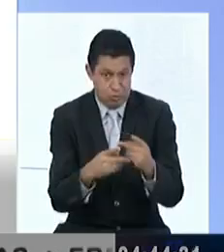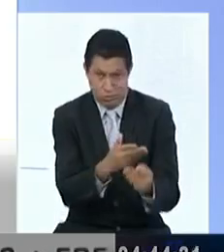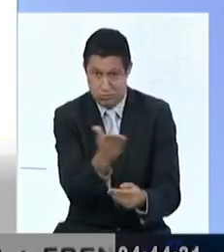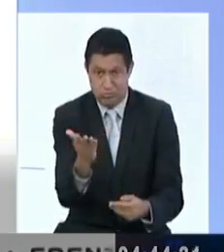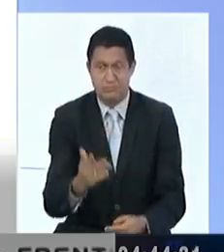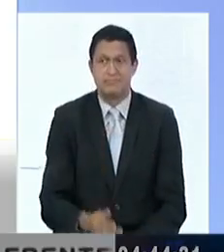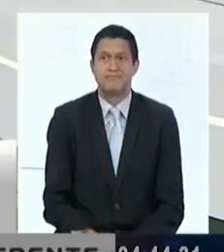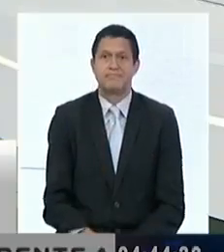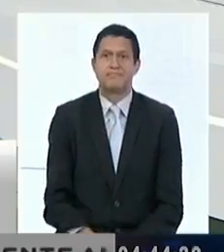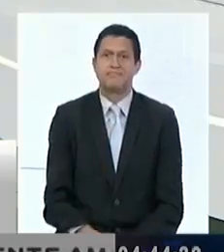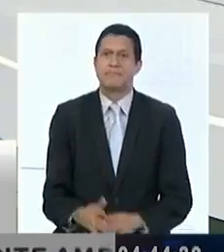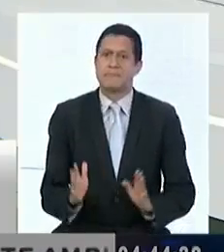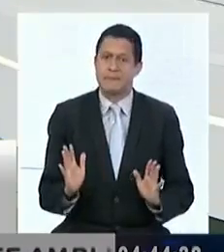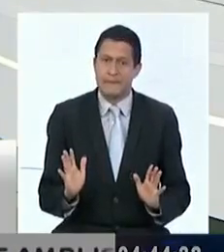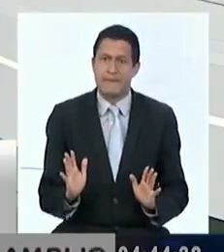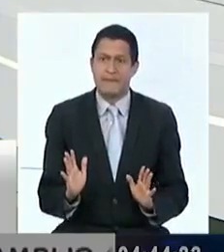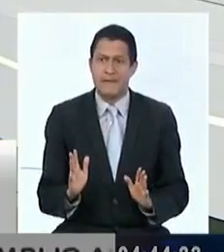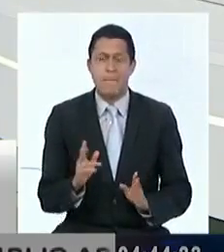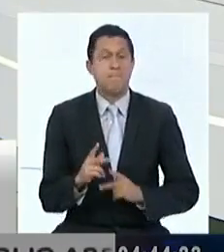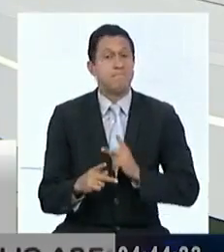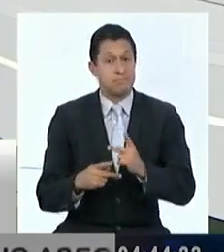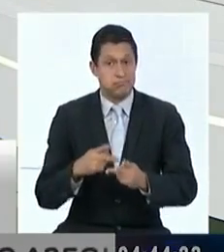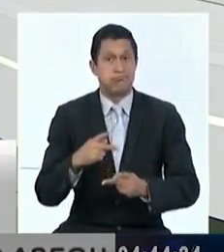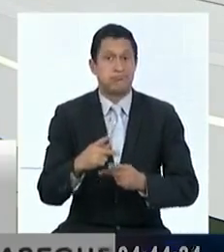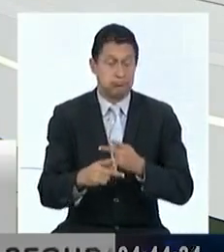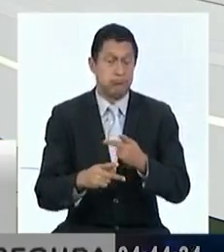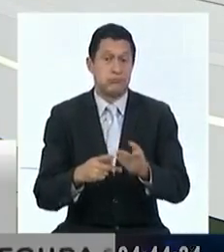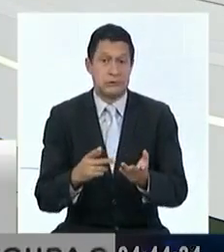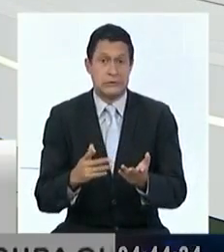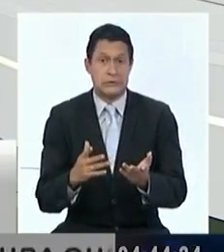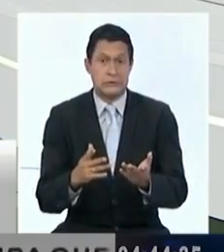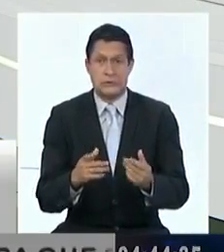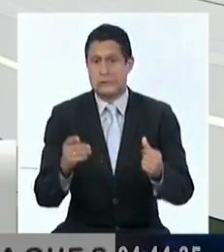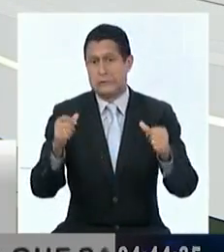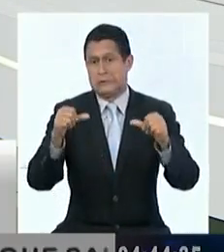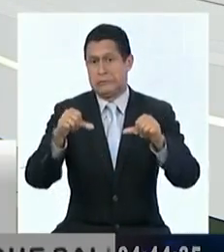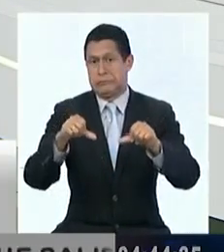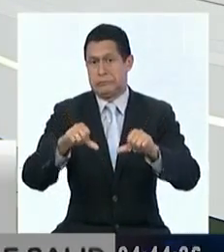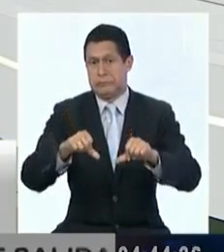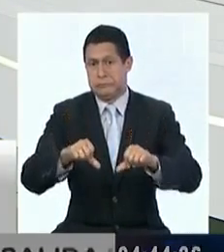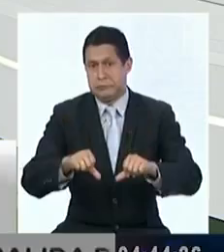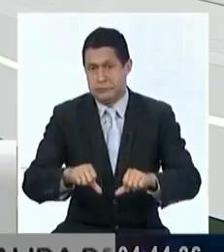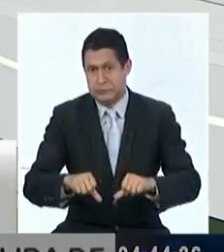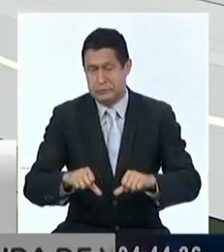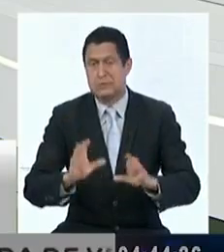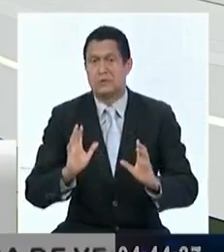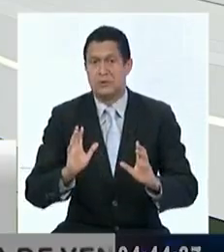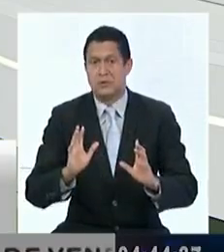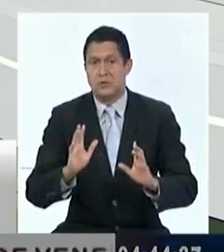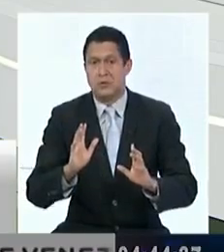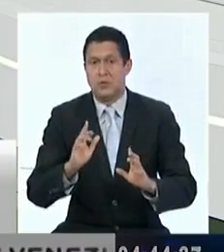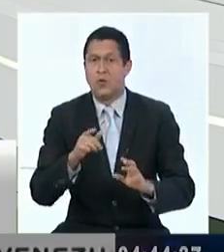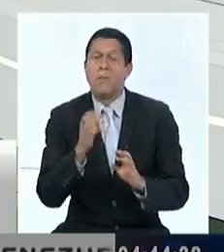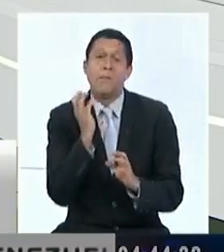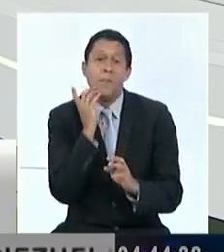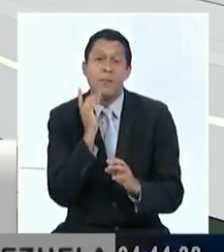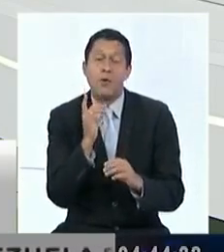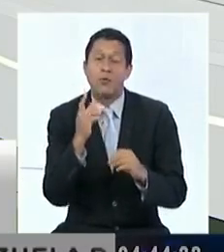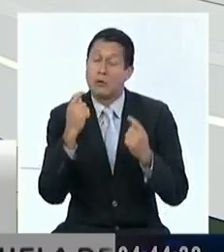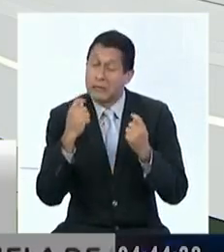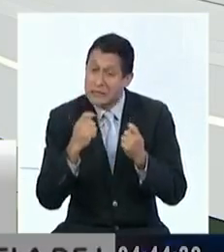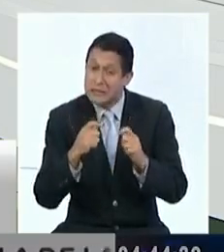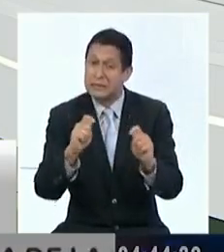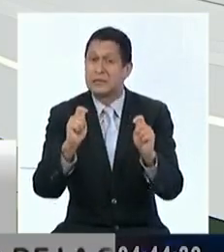empresa bueno generalmente en la productividad se ve mermada considerablemente incluso una de las estrategias